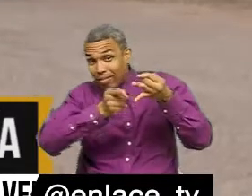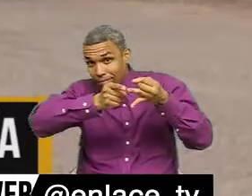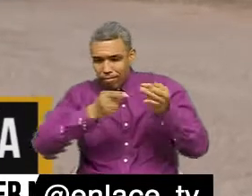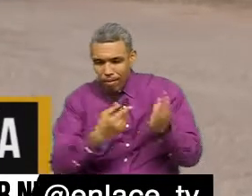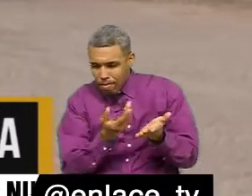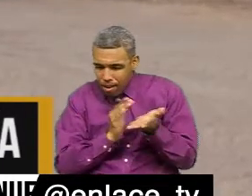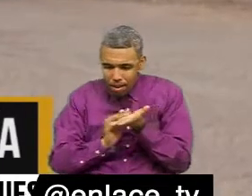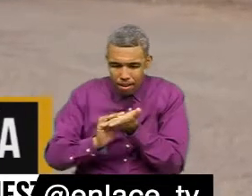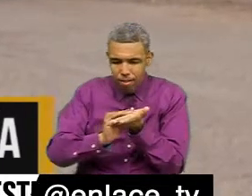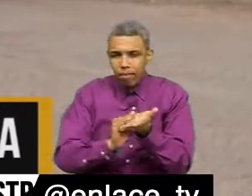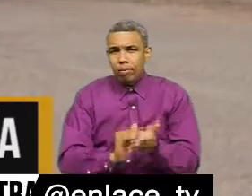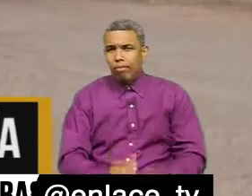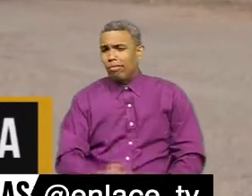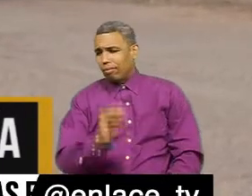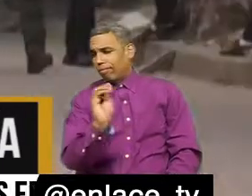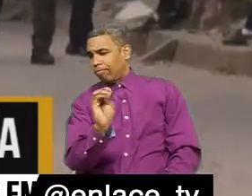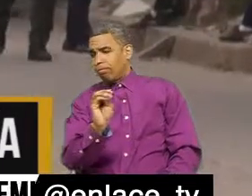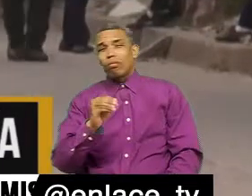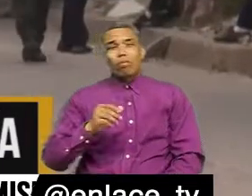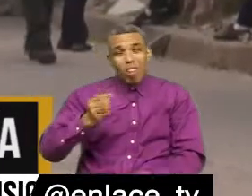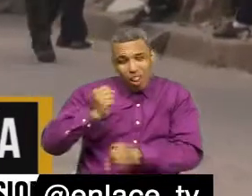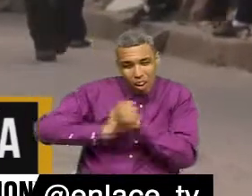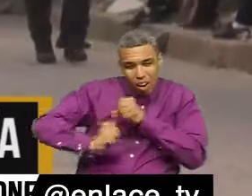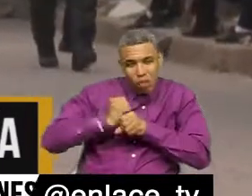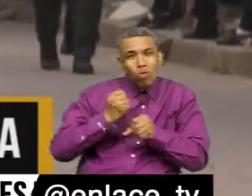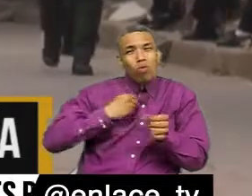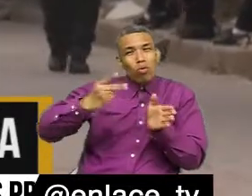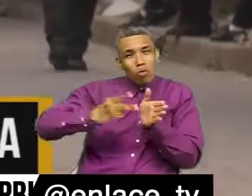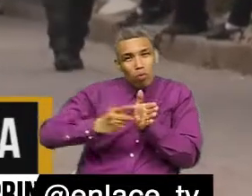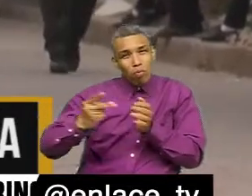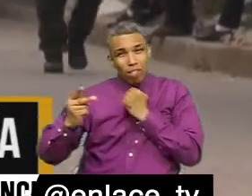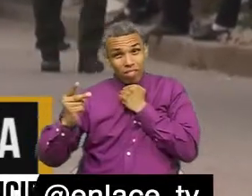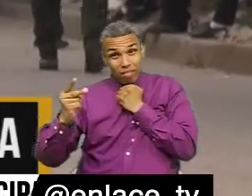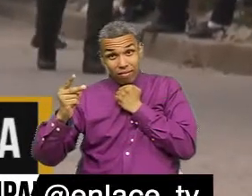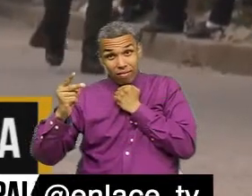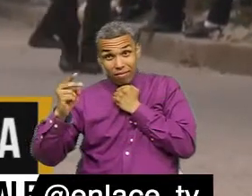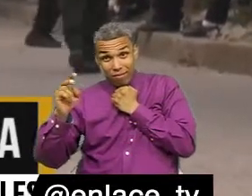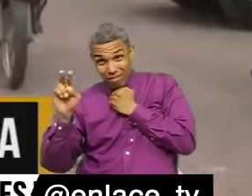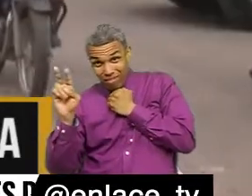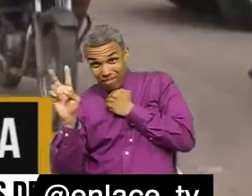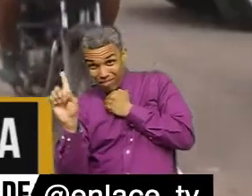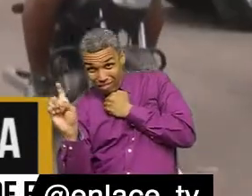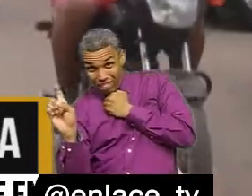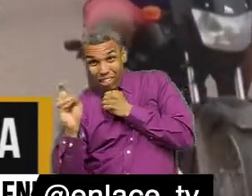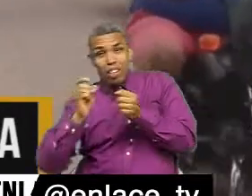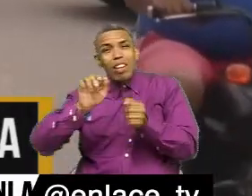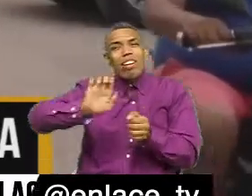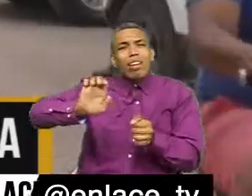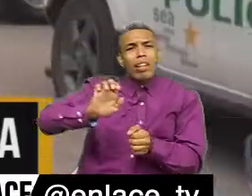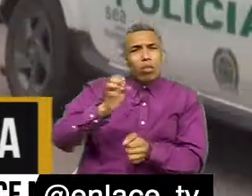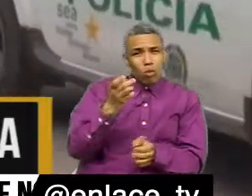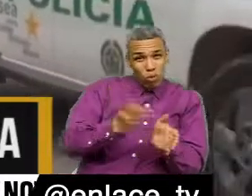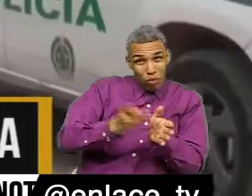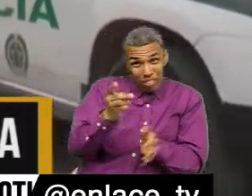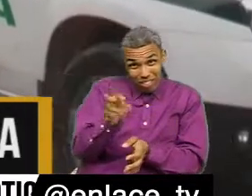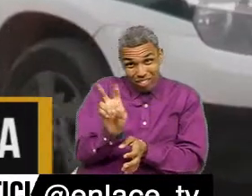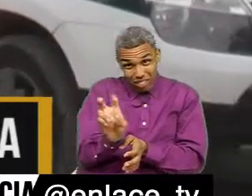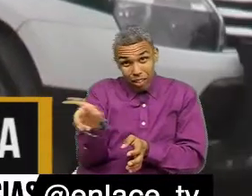de riñas, en especial que aumentaron en el primero de enero de este año 2017, pero que viene como consecuencia